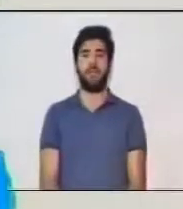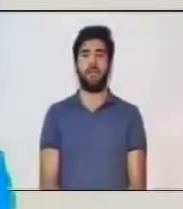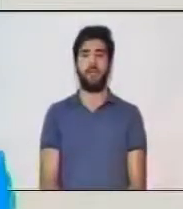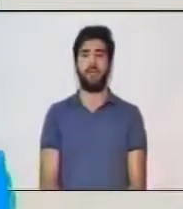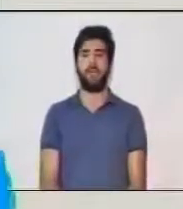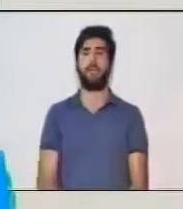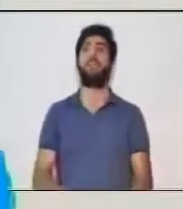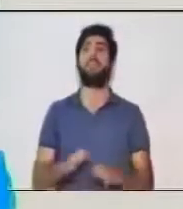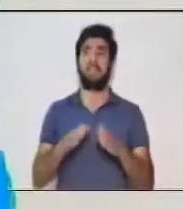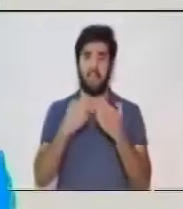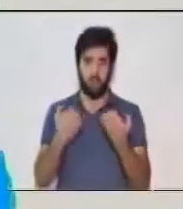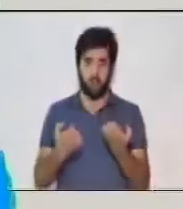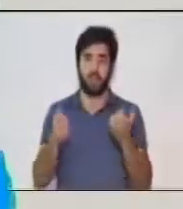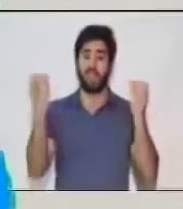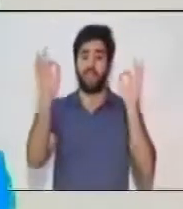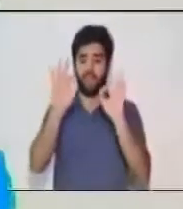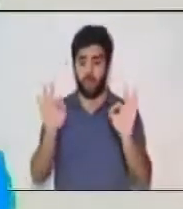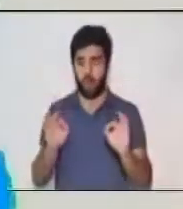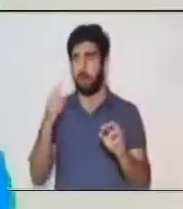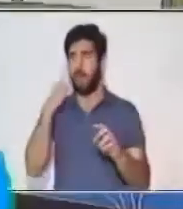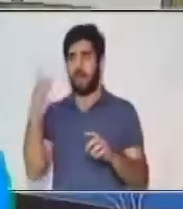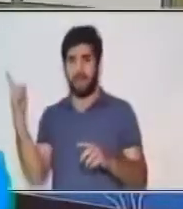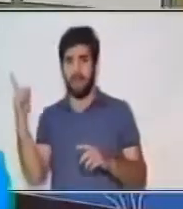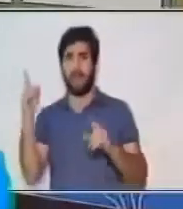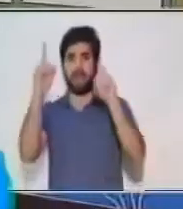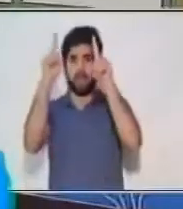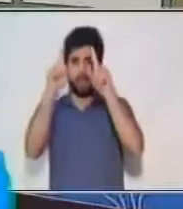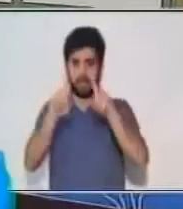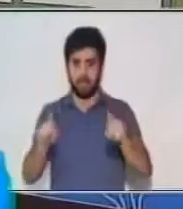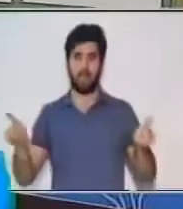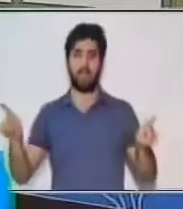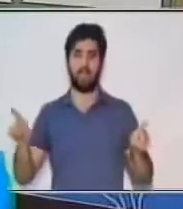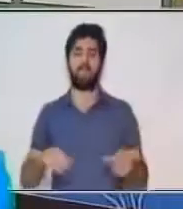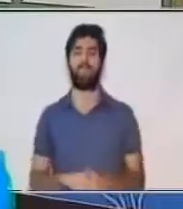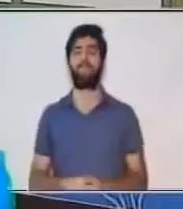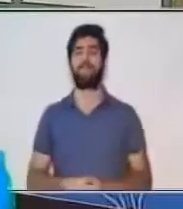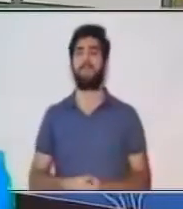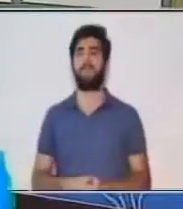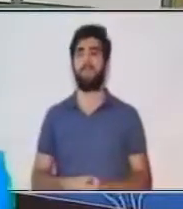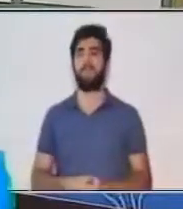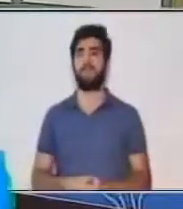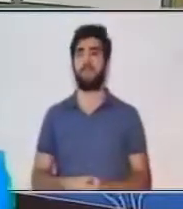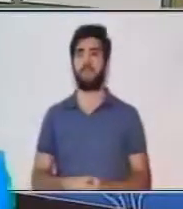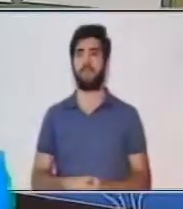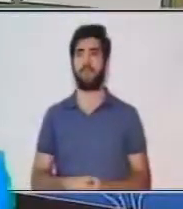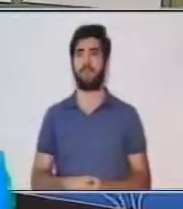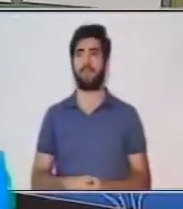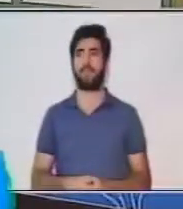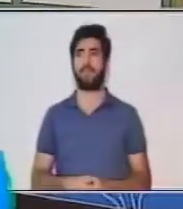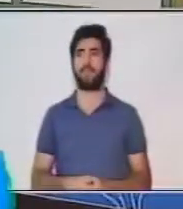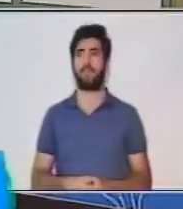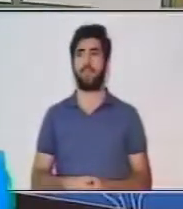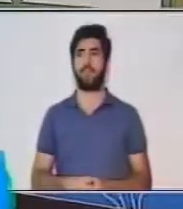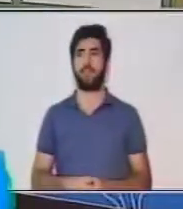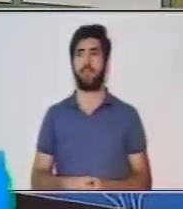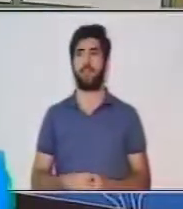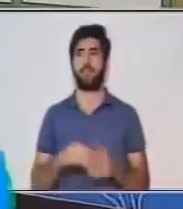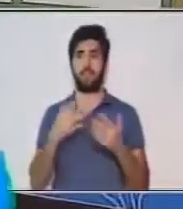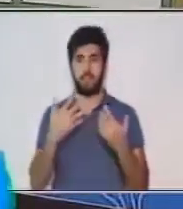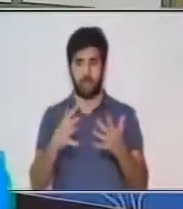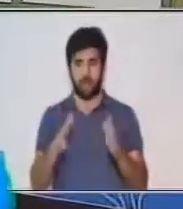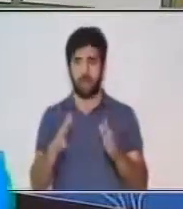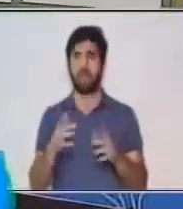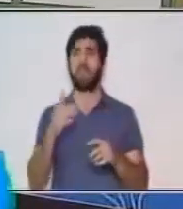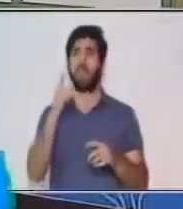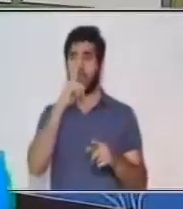Y la gráfica nos va a quedar de esta forma. Y tenemos una